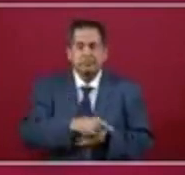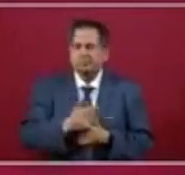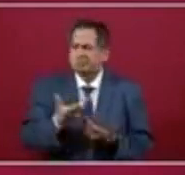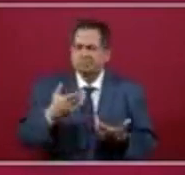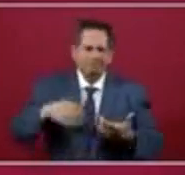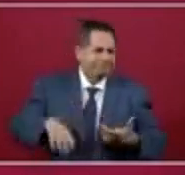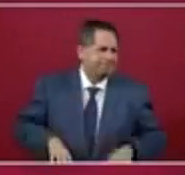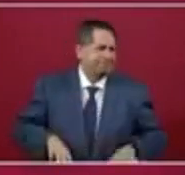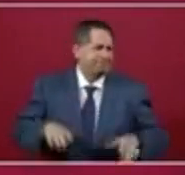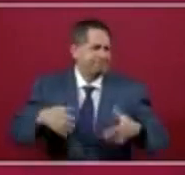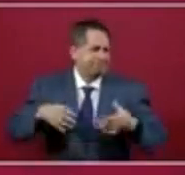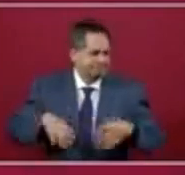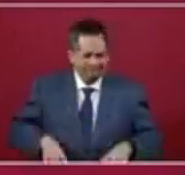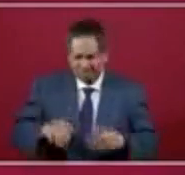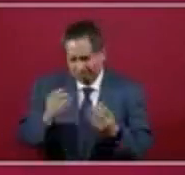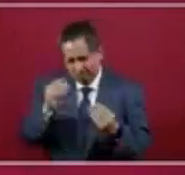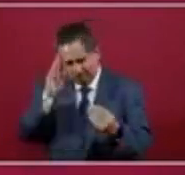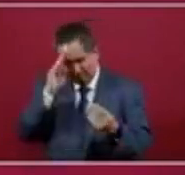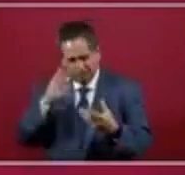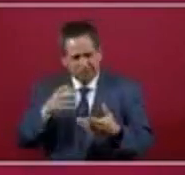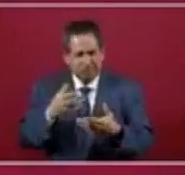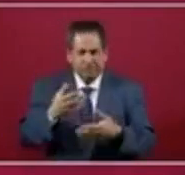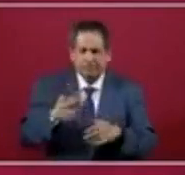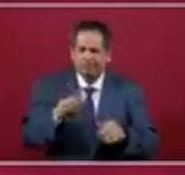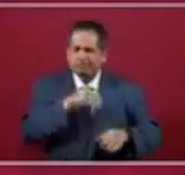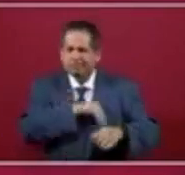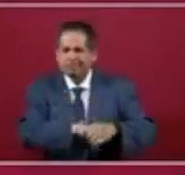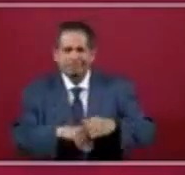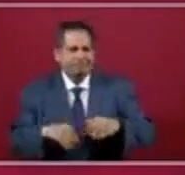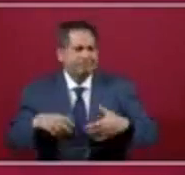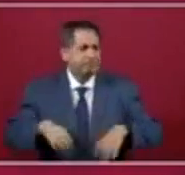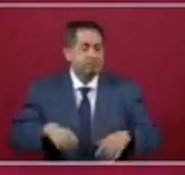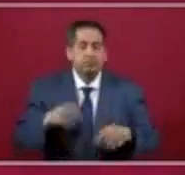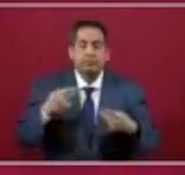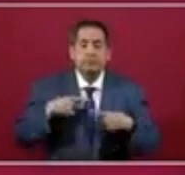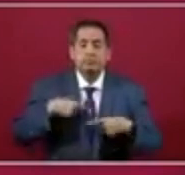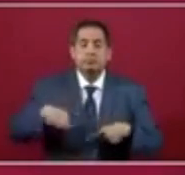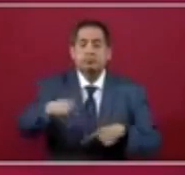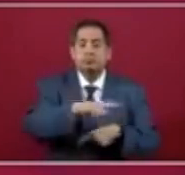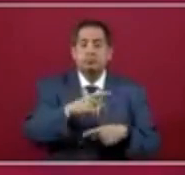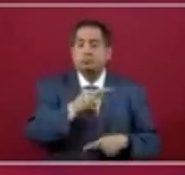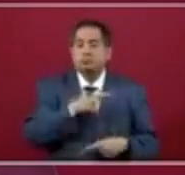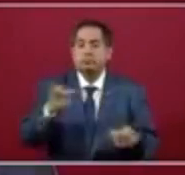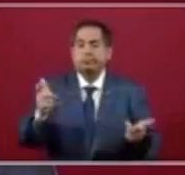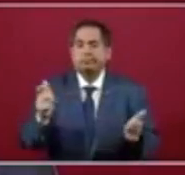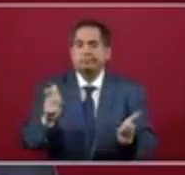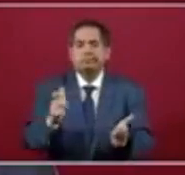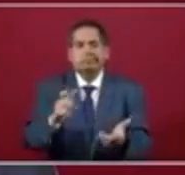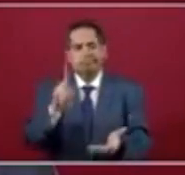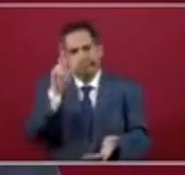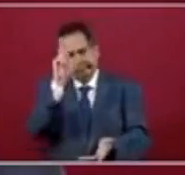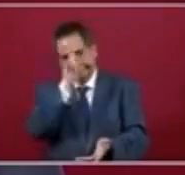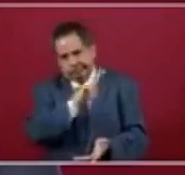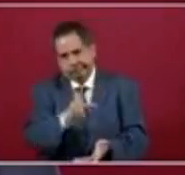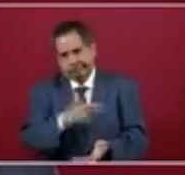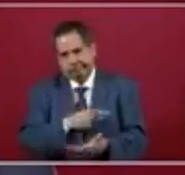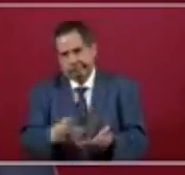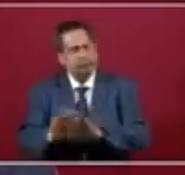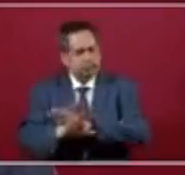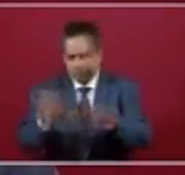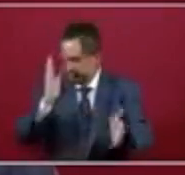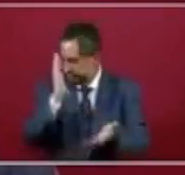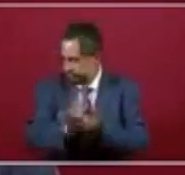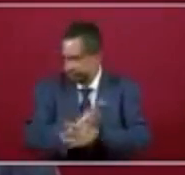saqueo, el robo, el pillaje, y se empobrecía al pueblo. Ya se acabó